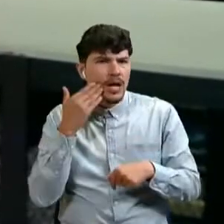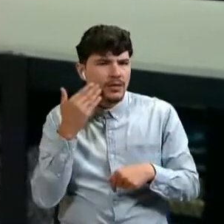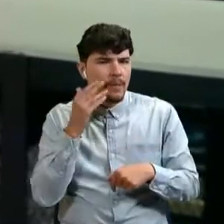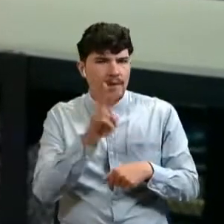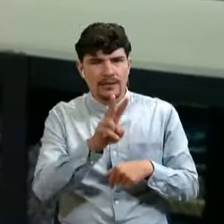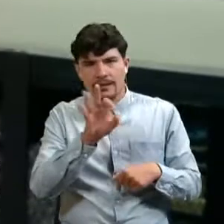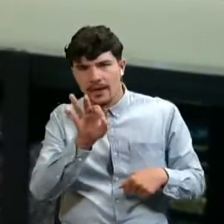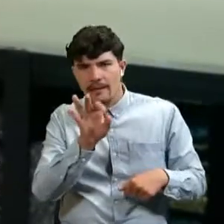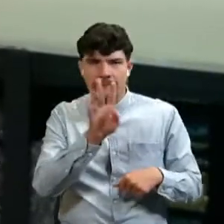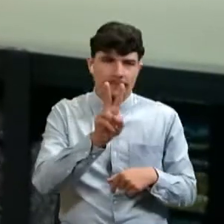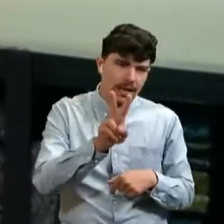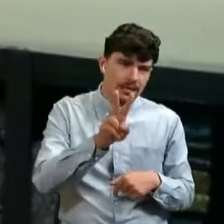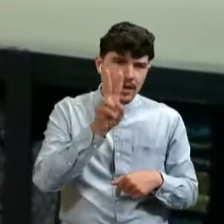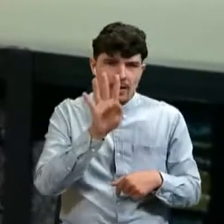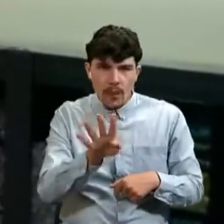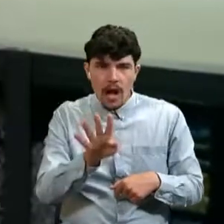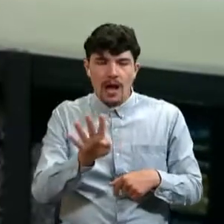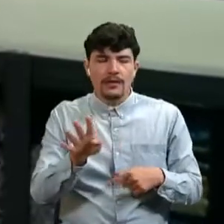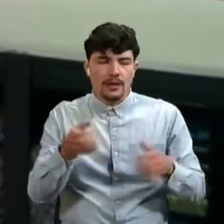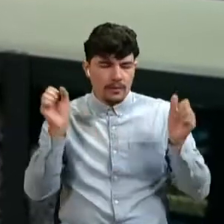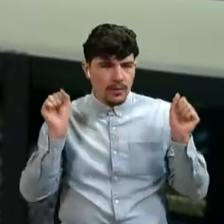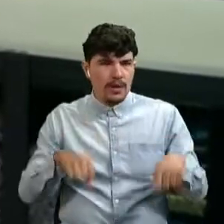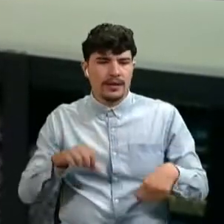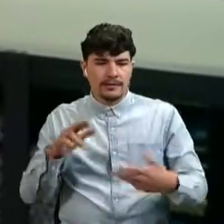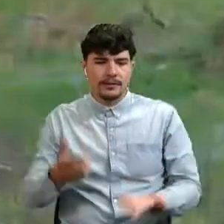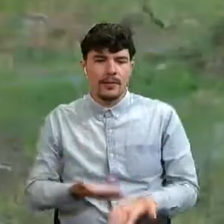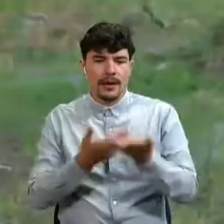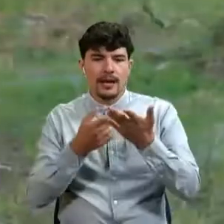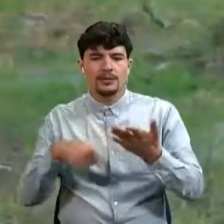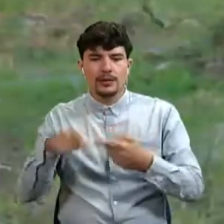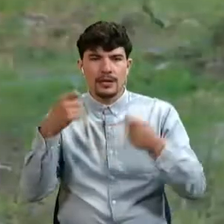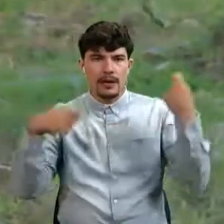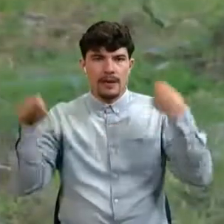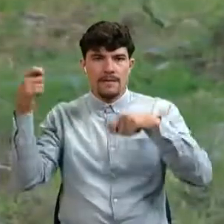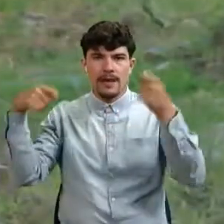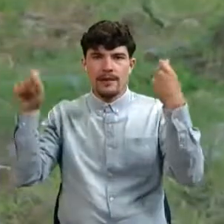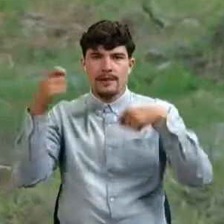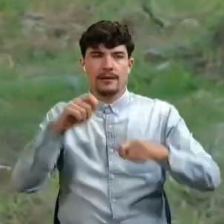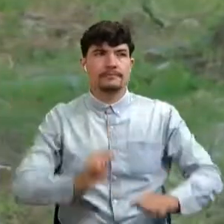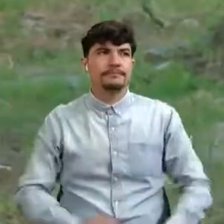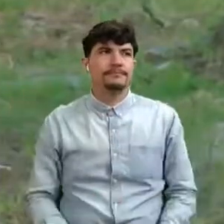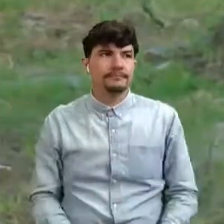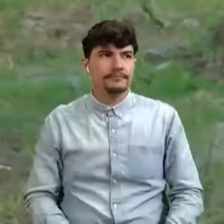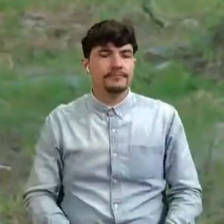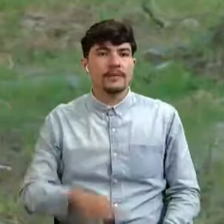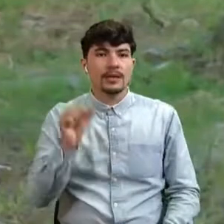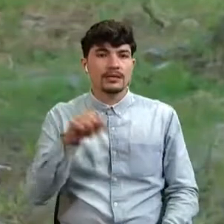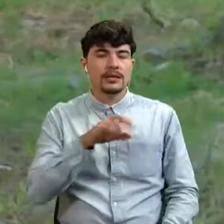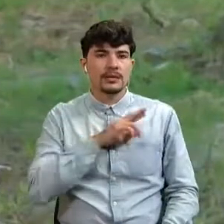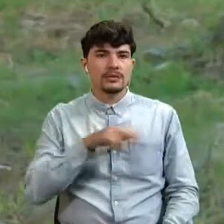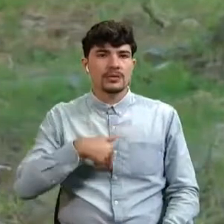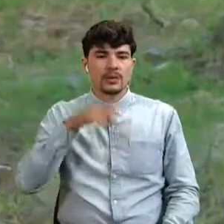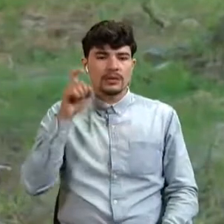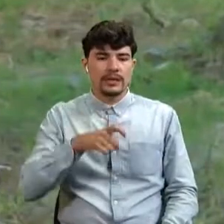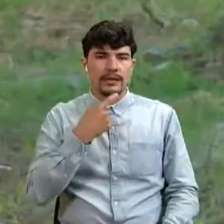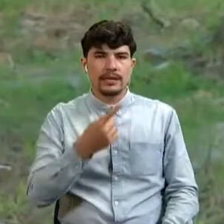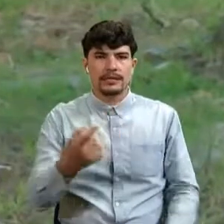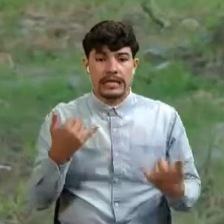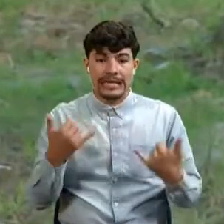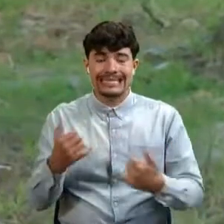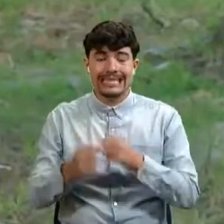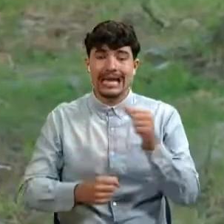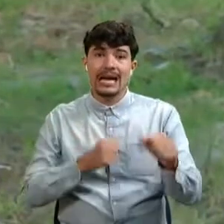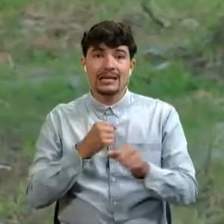24 pues el reto de activar lo que son las ventas bien pues hay que decir que hemos pasado por un año